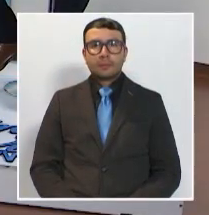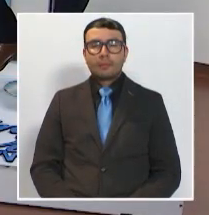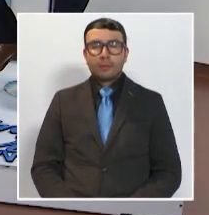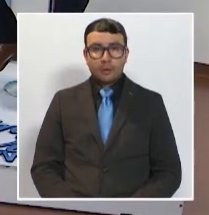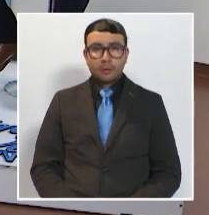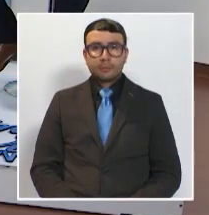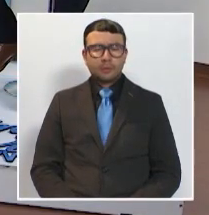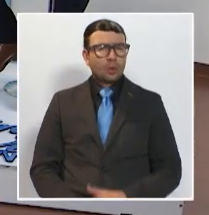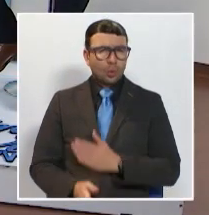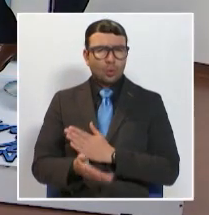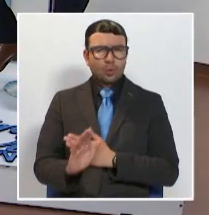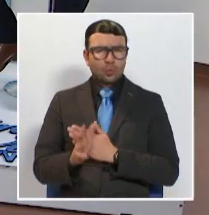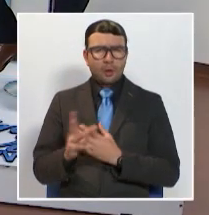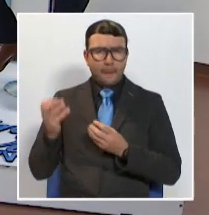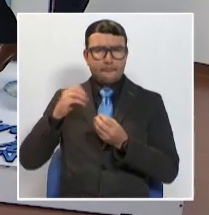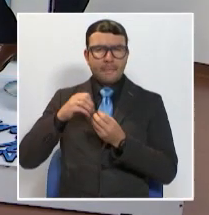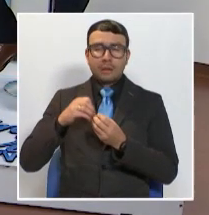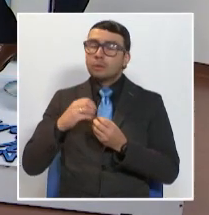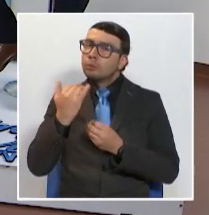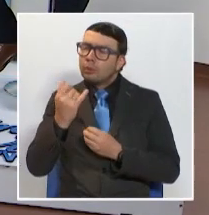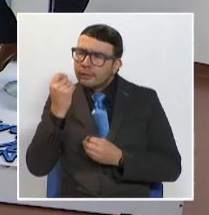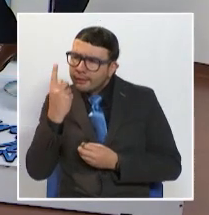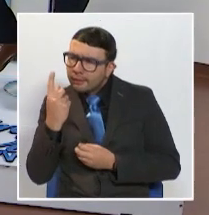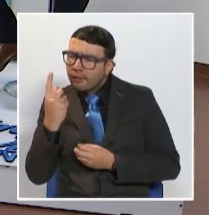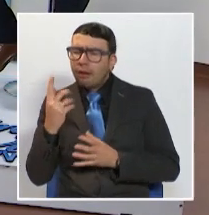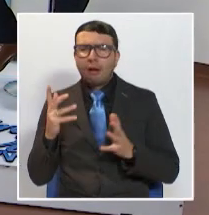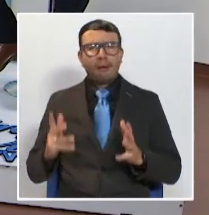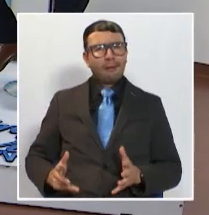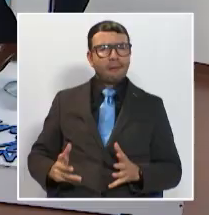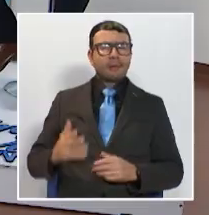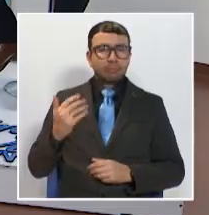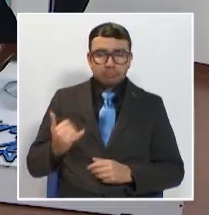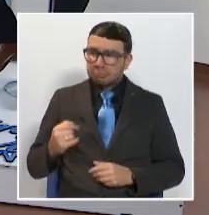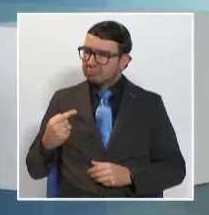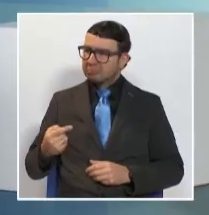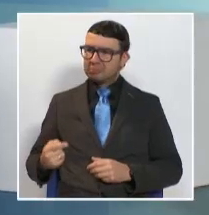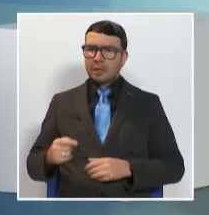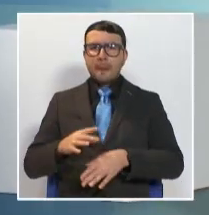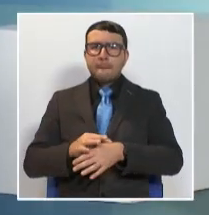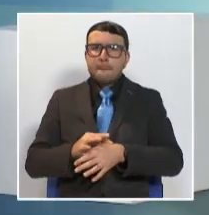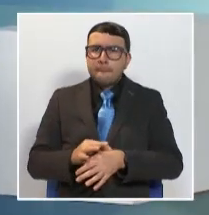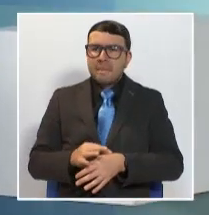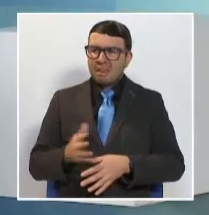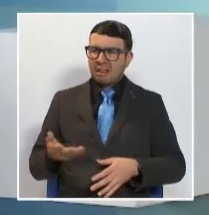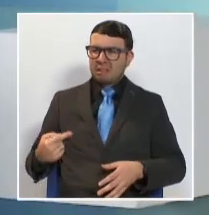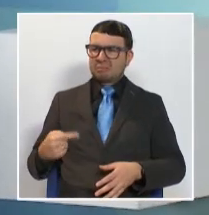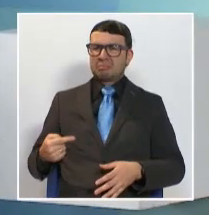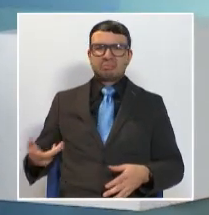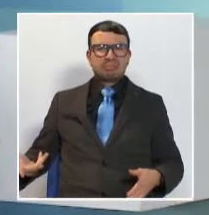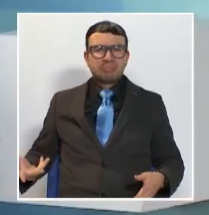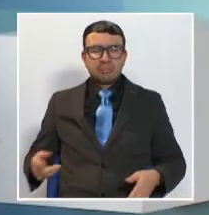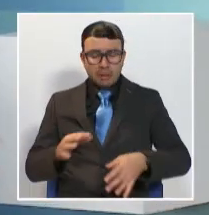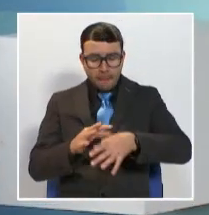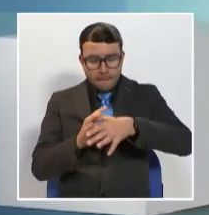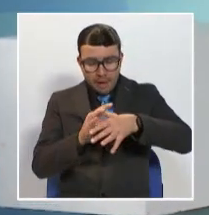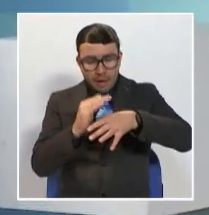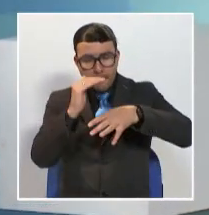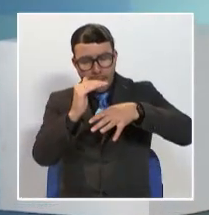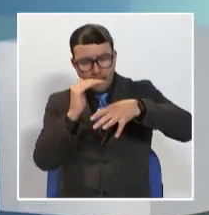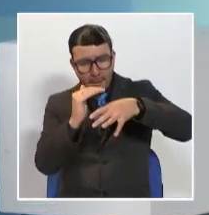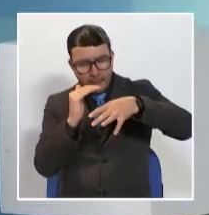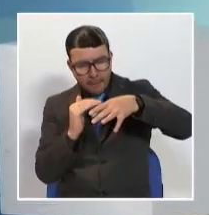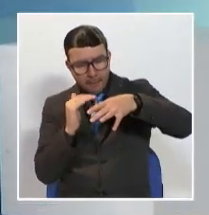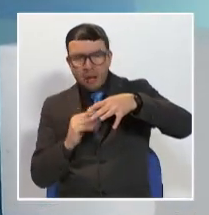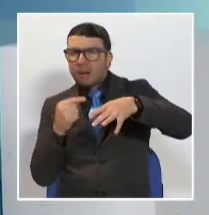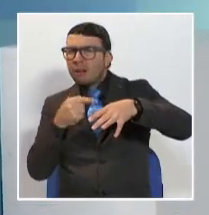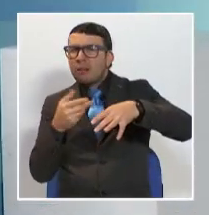Bueno, continuamos para que ustedes entiendan un poco más acerca de qué es la piel, cuáles son las capas que la componen. Entonces el doctor